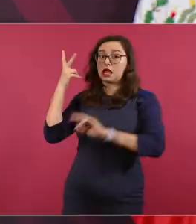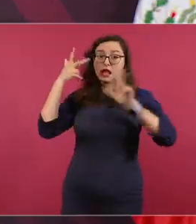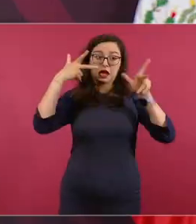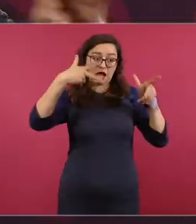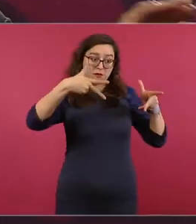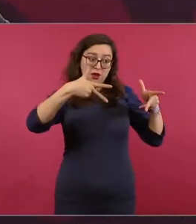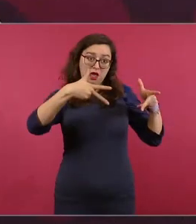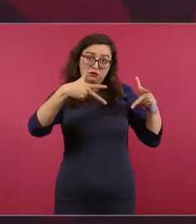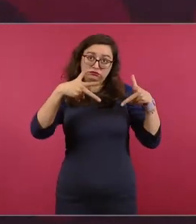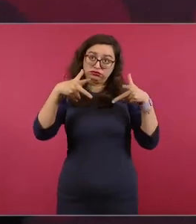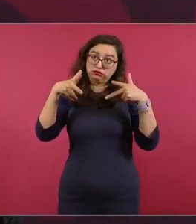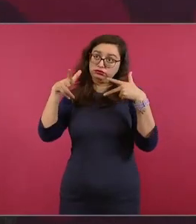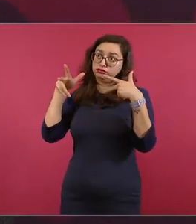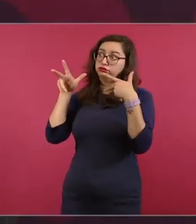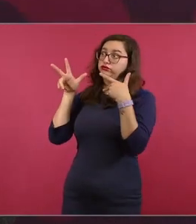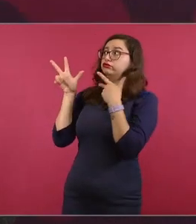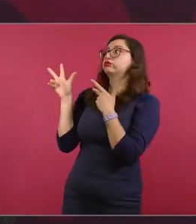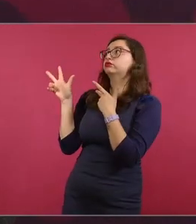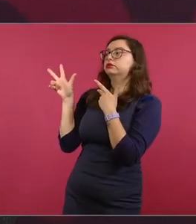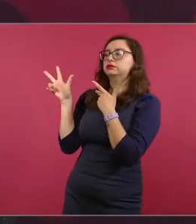Y se paraba el aeropuerto.